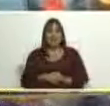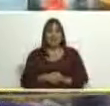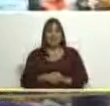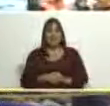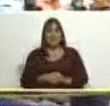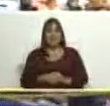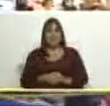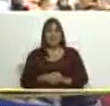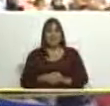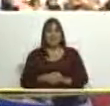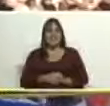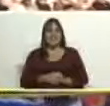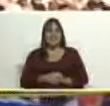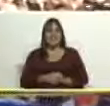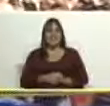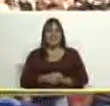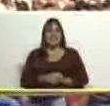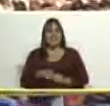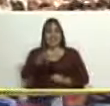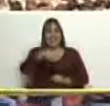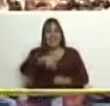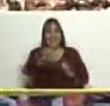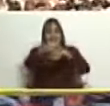¿Qué les parece?